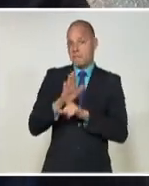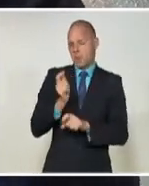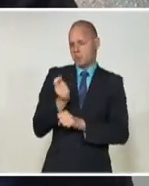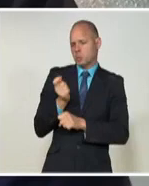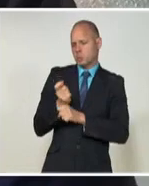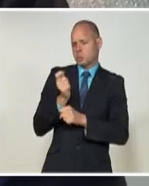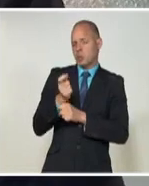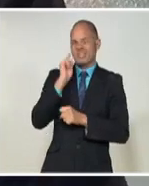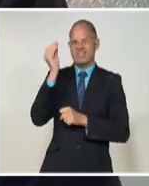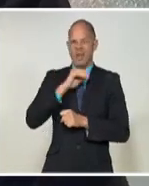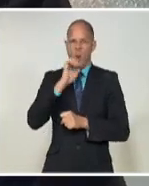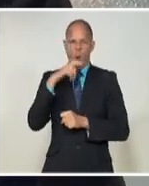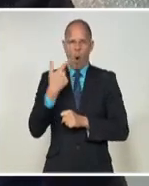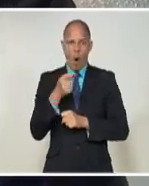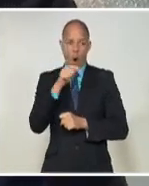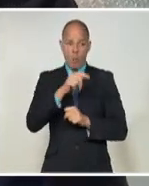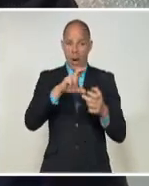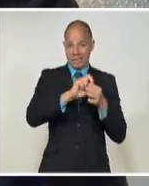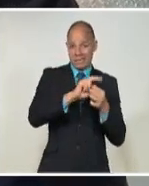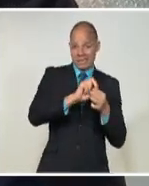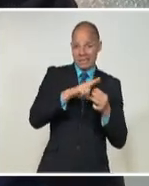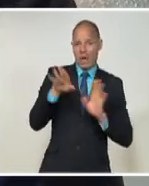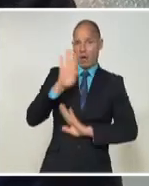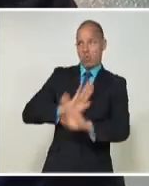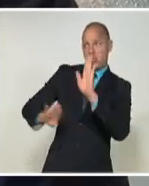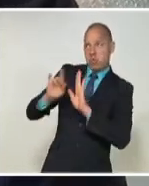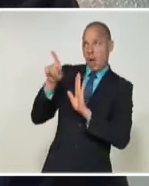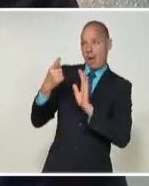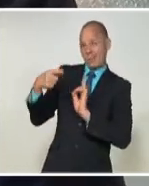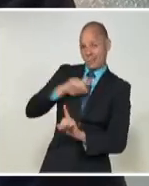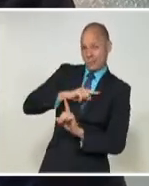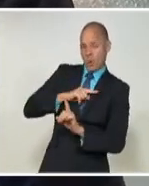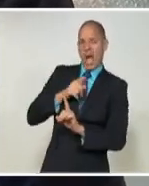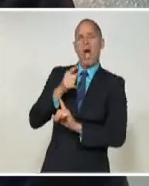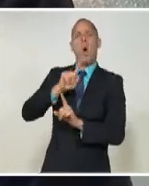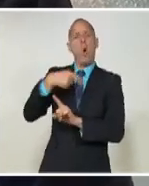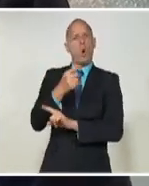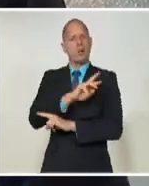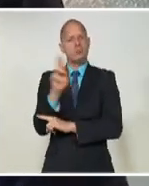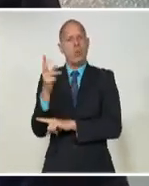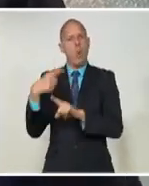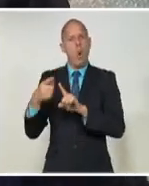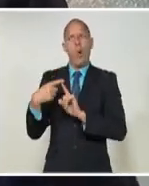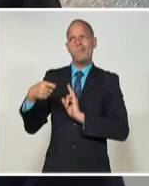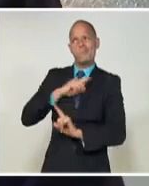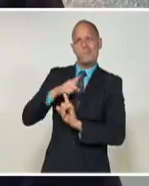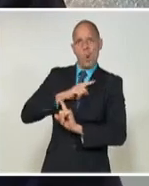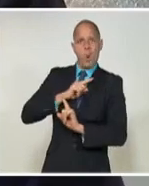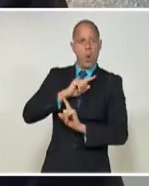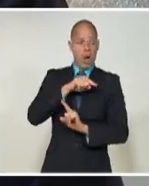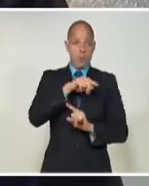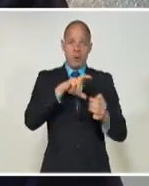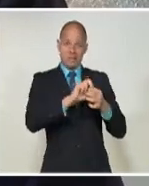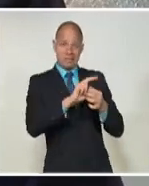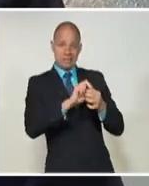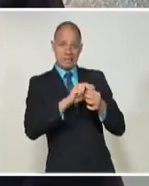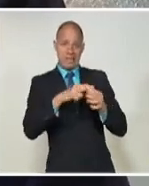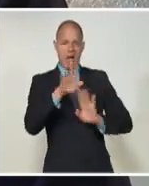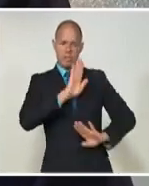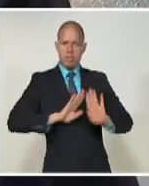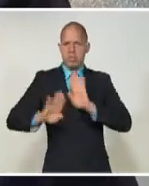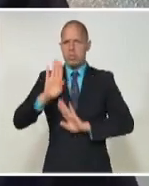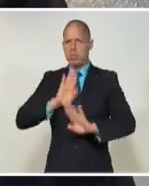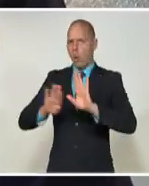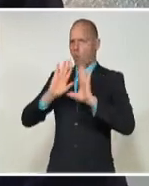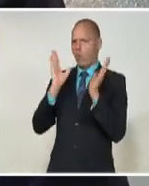Estado cubano y el papel que el pueblo jugaba en ese enfrentamiento. Y para mí tuvo mucha importancia, siempre lo digo,